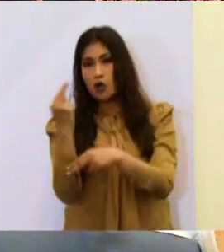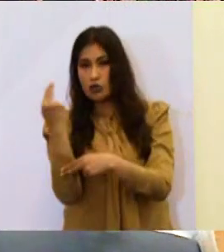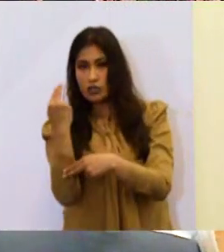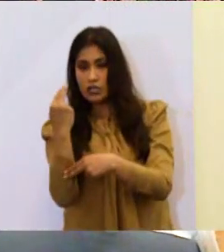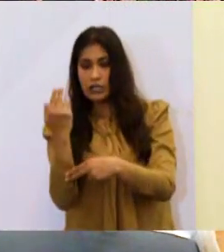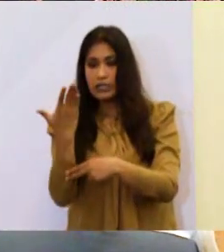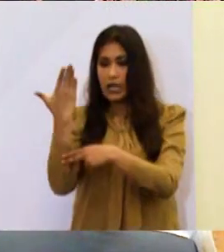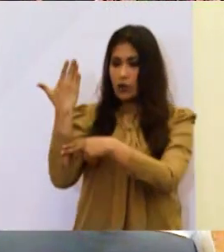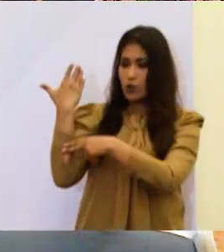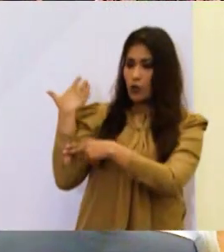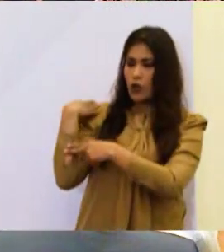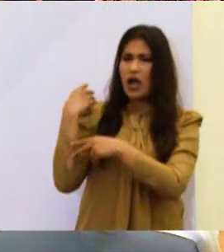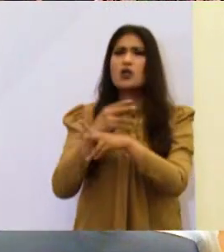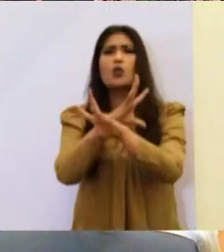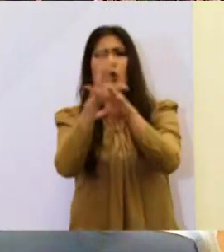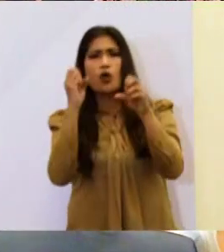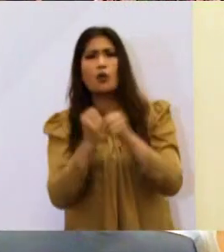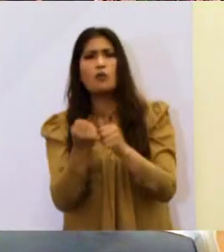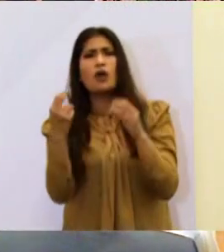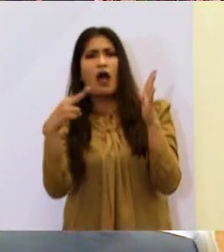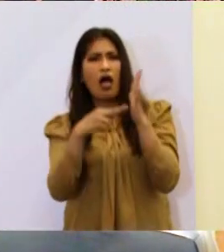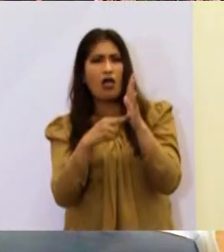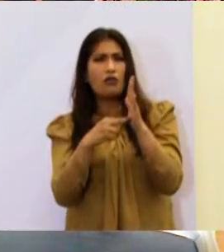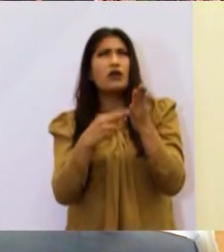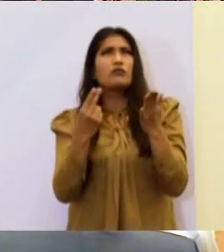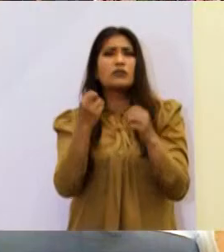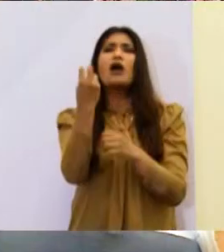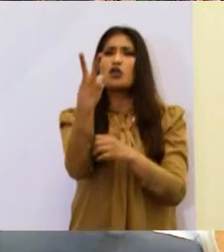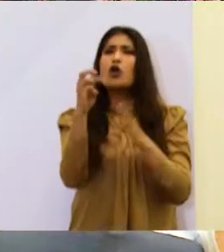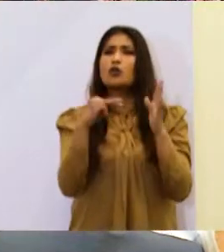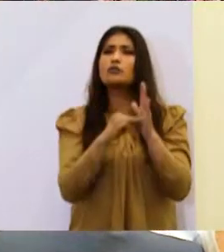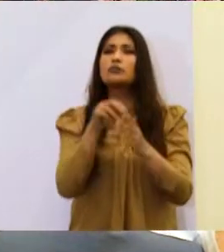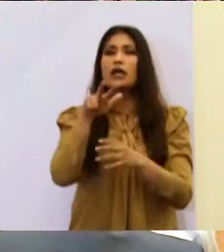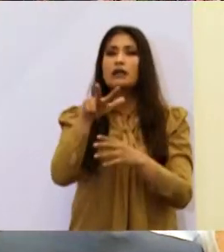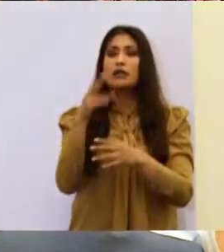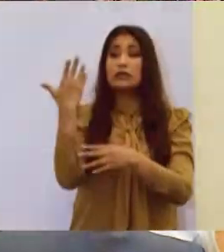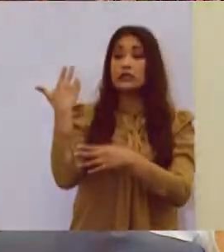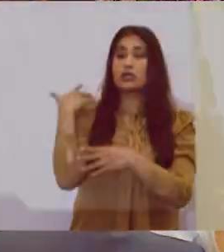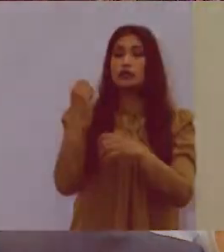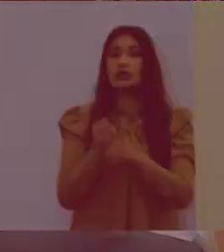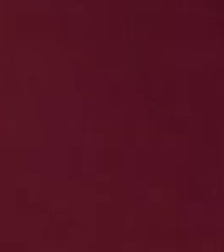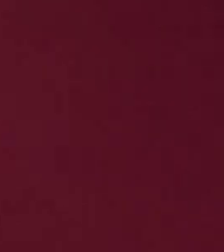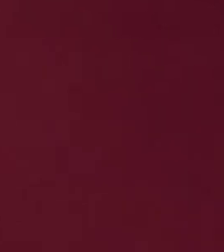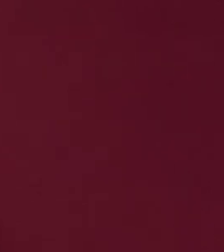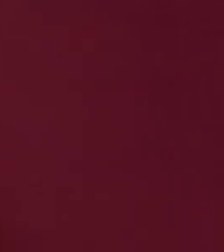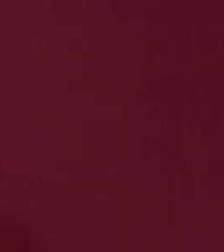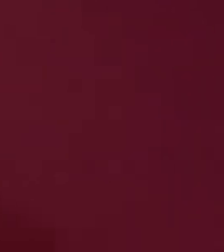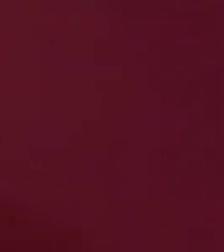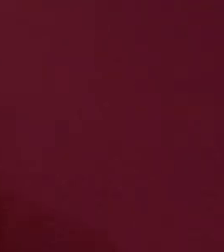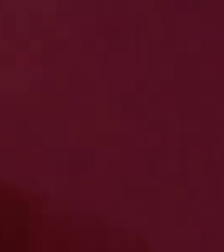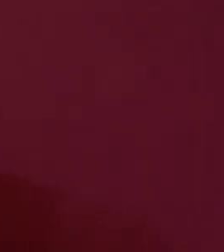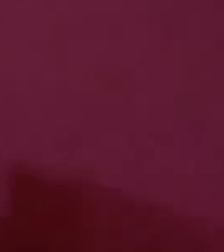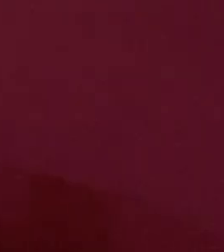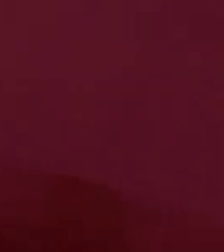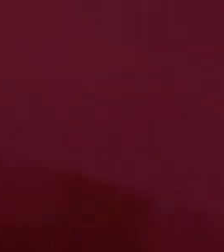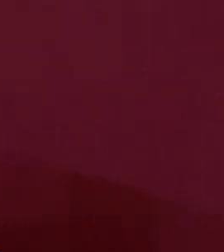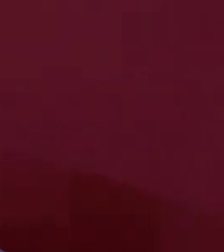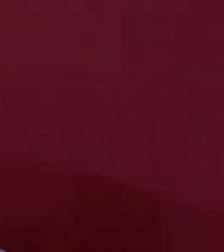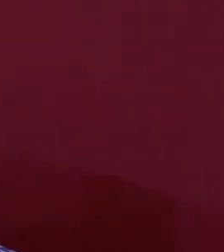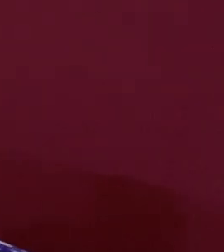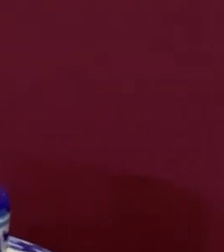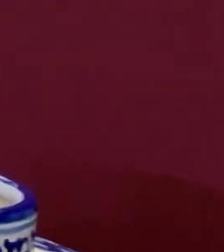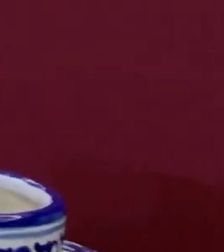2018, dejando atrás el enfoque asistencialista que prevaleció por años. Estimada presidenta Gaby